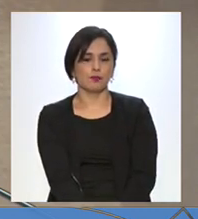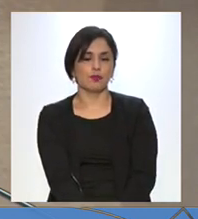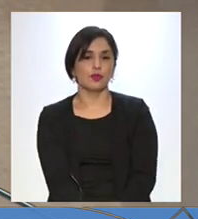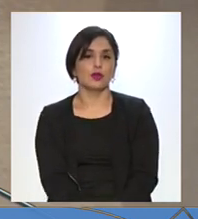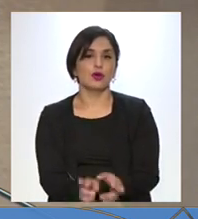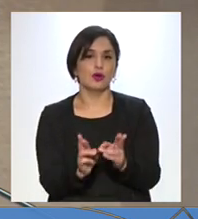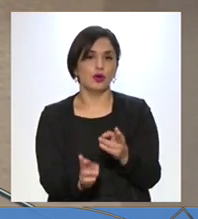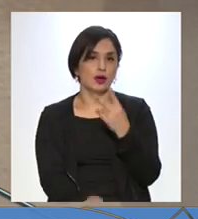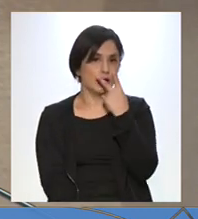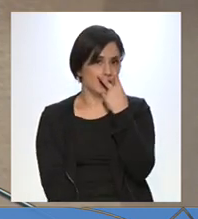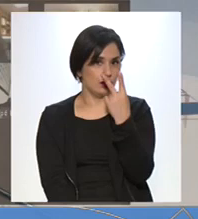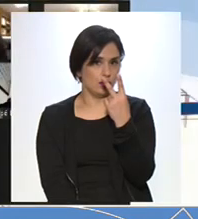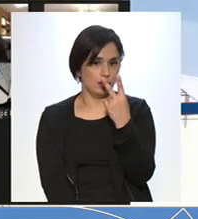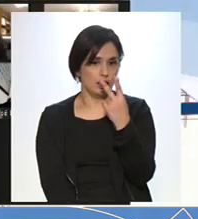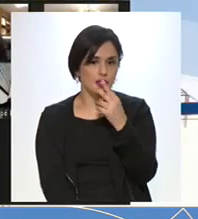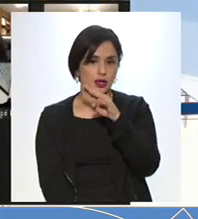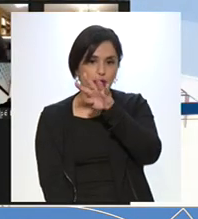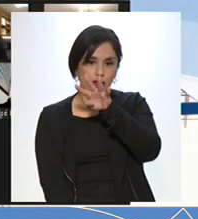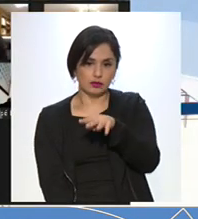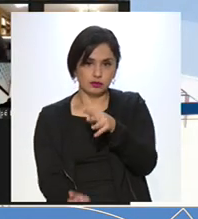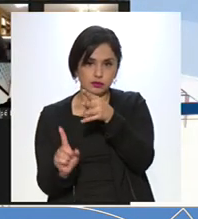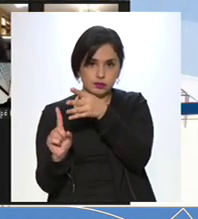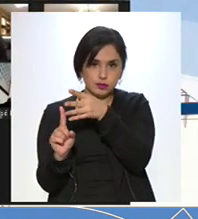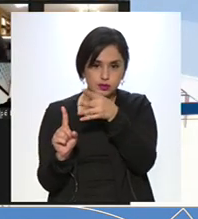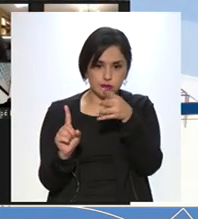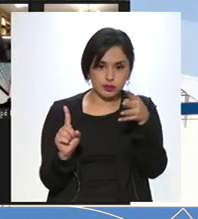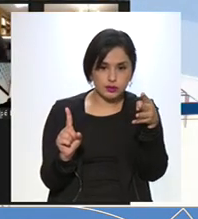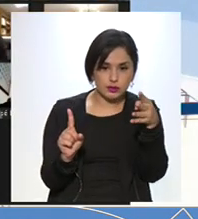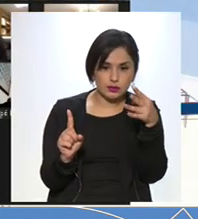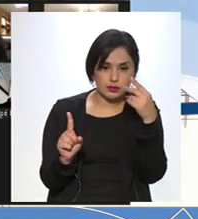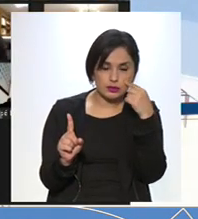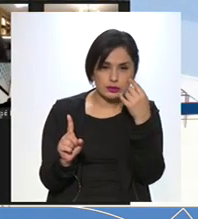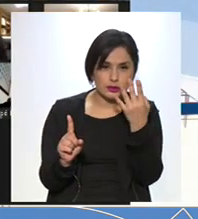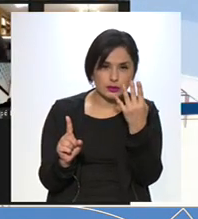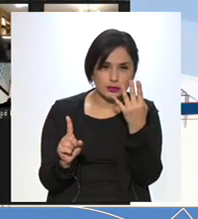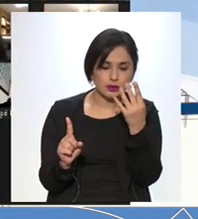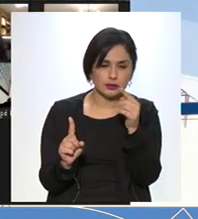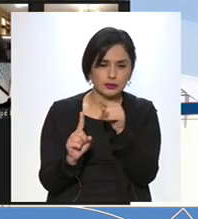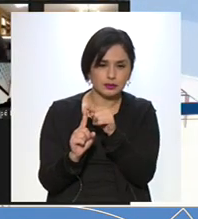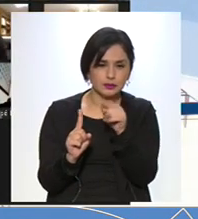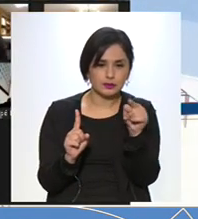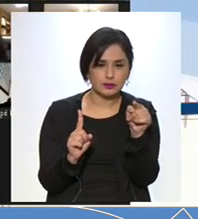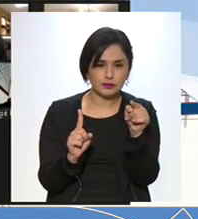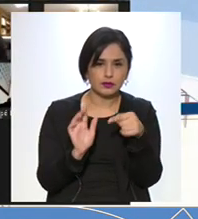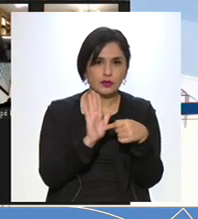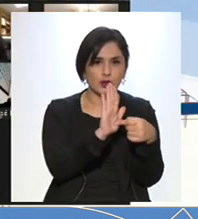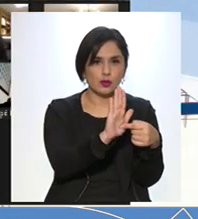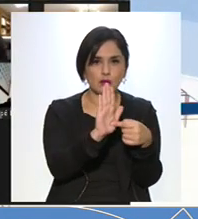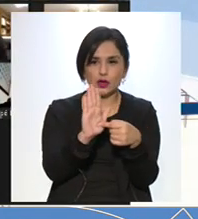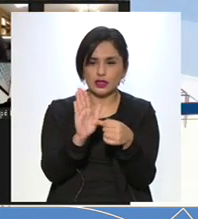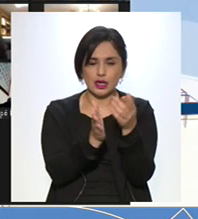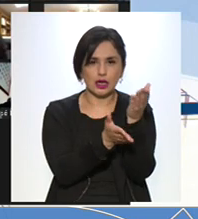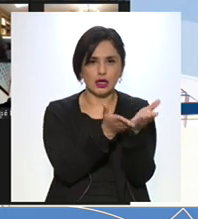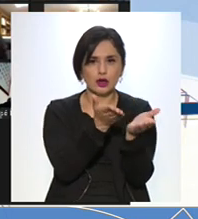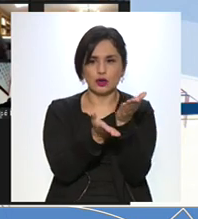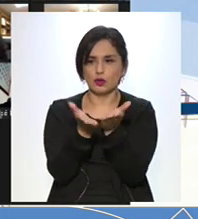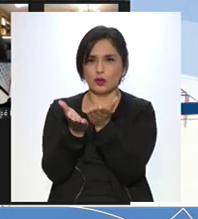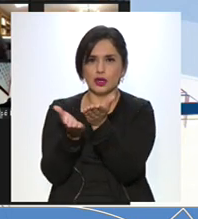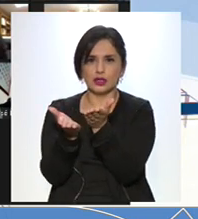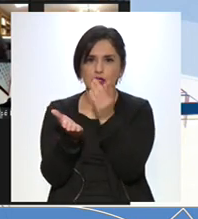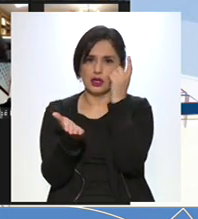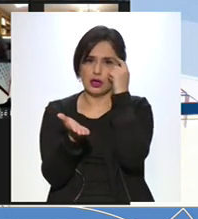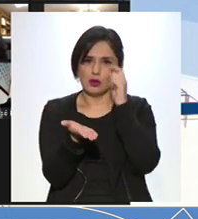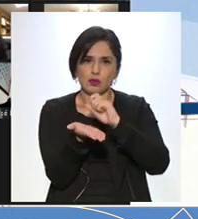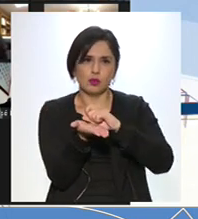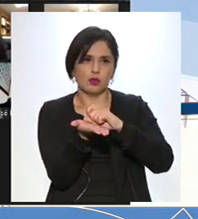también en pantalla o en una versión impresa, porque se ven los números muy pequeñitos, se muestran entonces las comparaciones de las